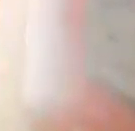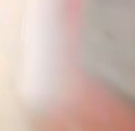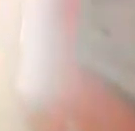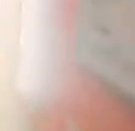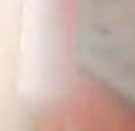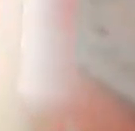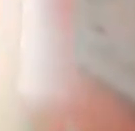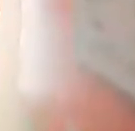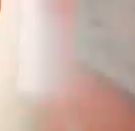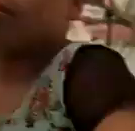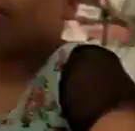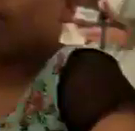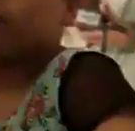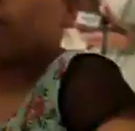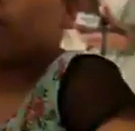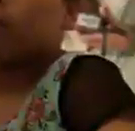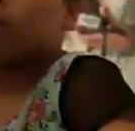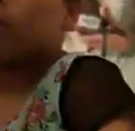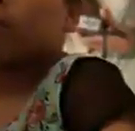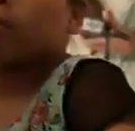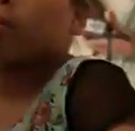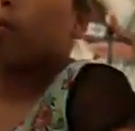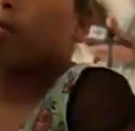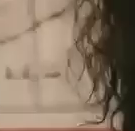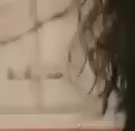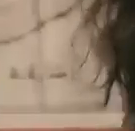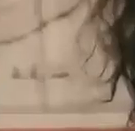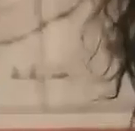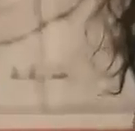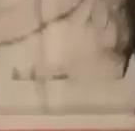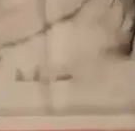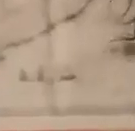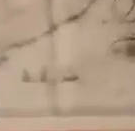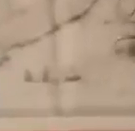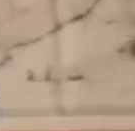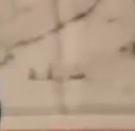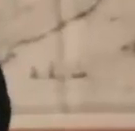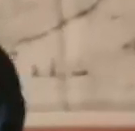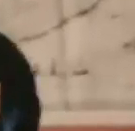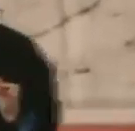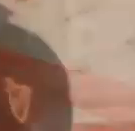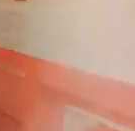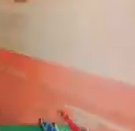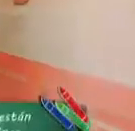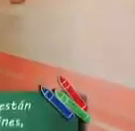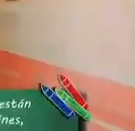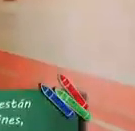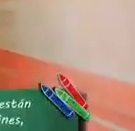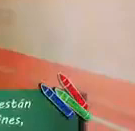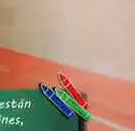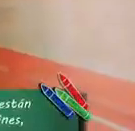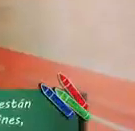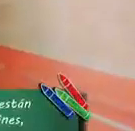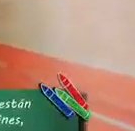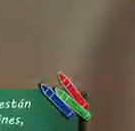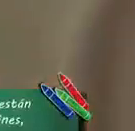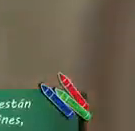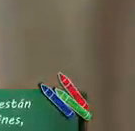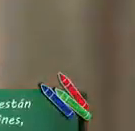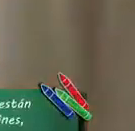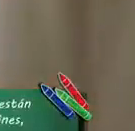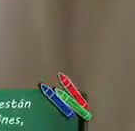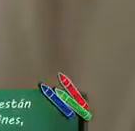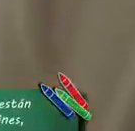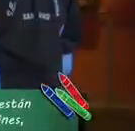pisco? En quechua, pisco significa pájaro. Ustedes sabían que aquí en el Perú tenemos